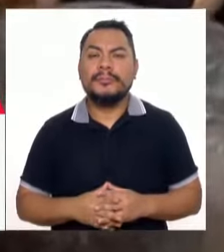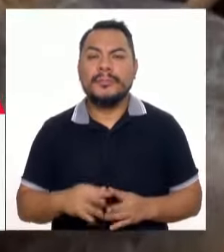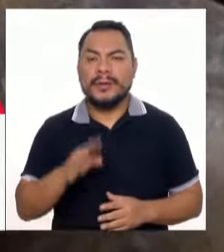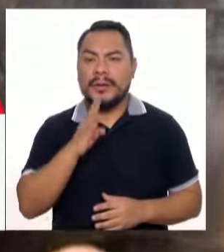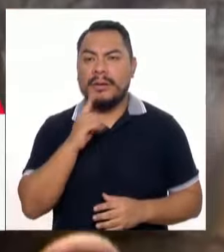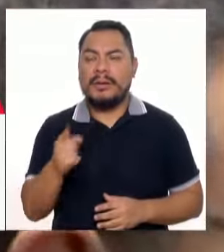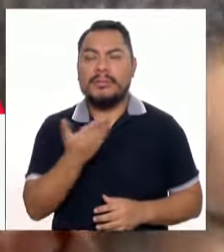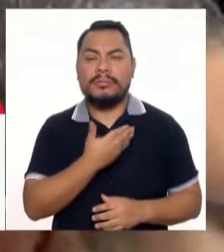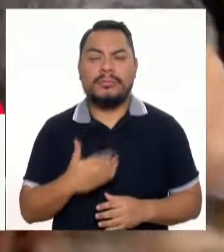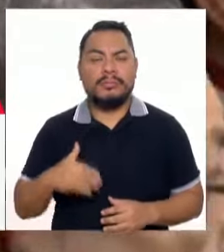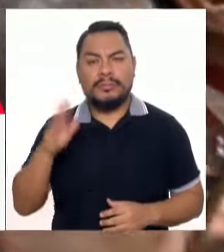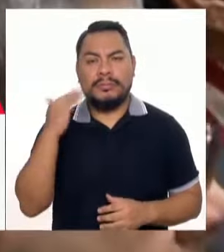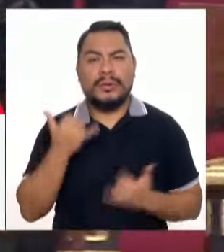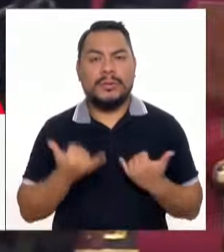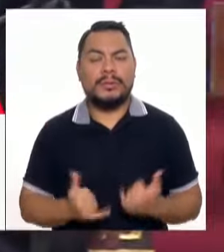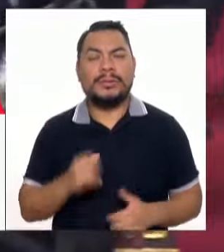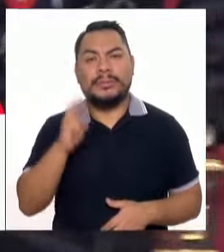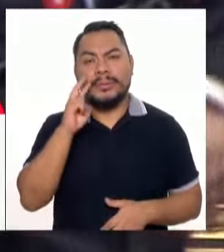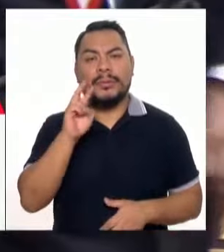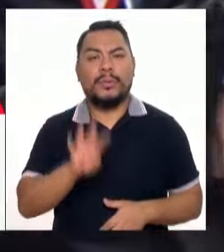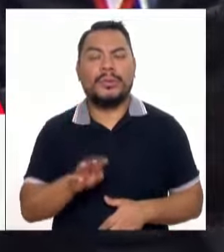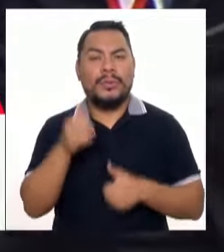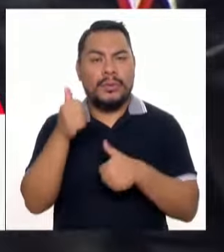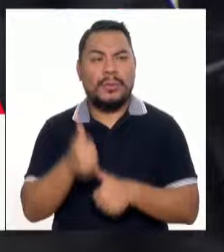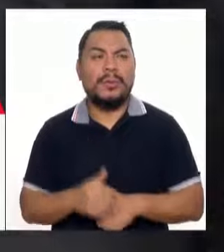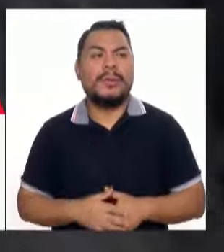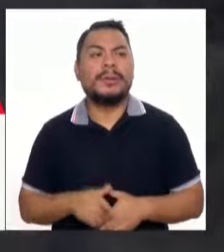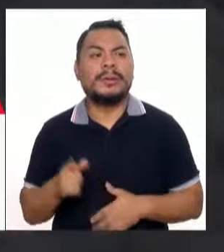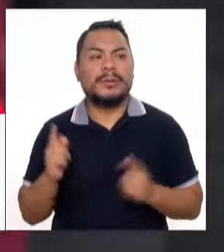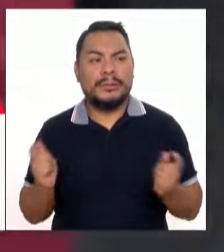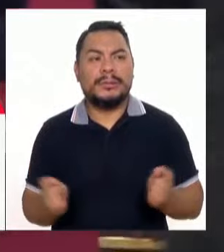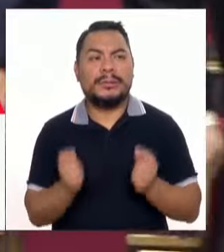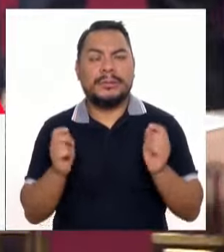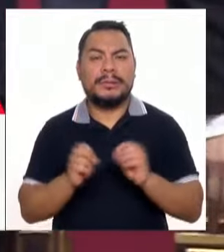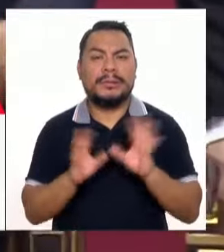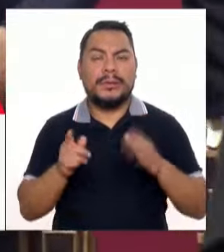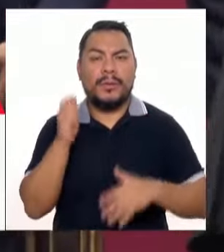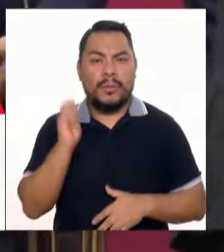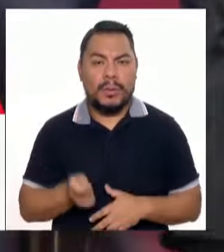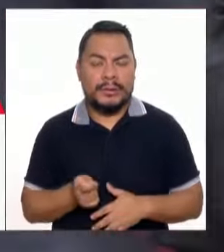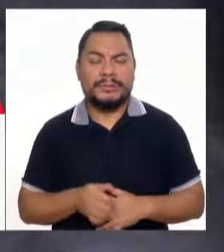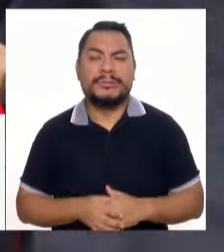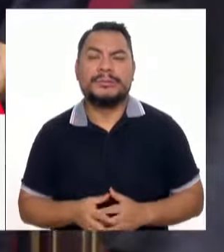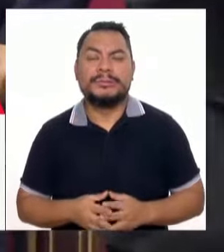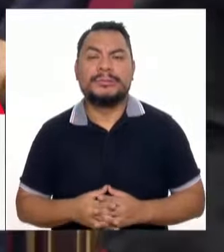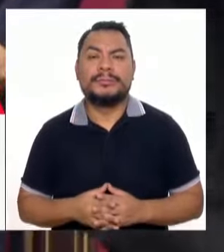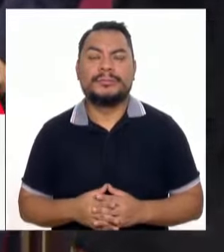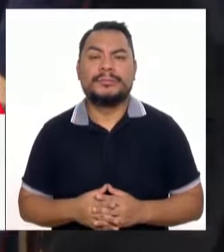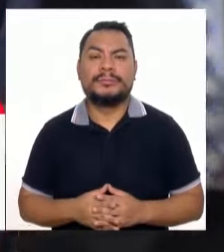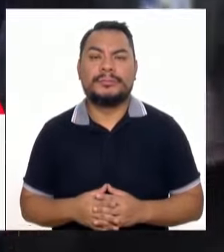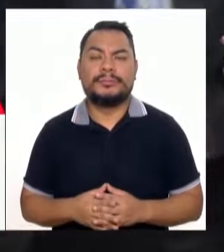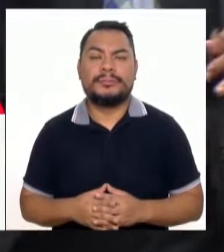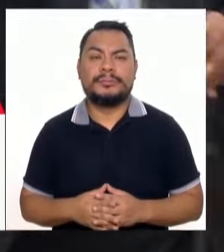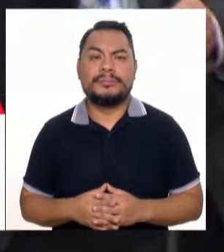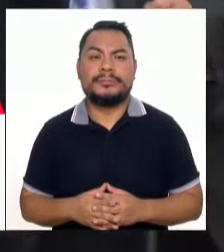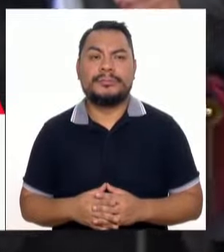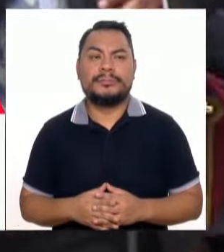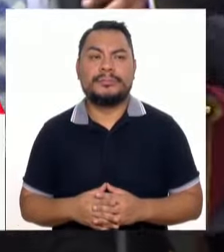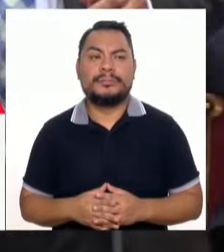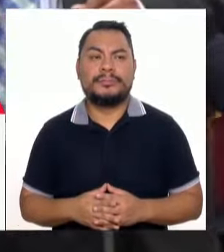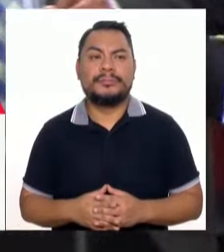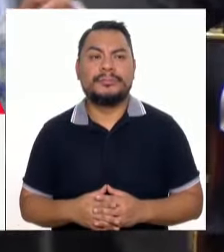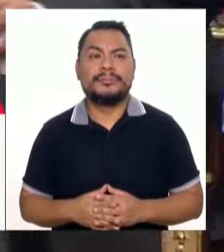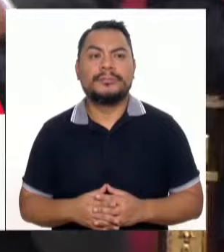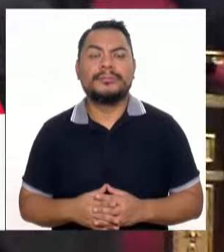Dina Boluarte, hoy viernes 4 de agosto, que se celebra el Día del Juez y de la Jueza. Ustedes